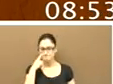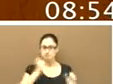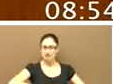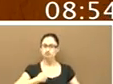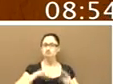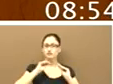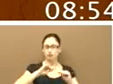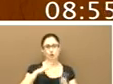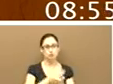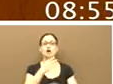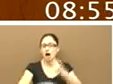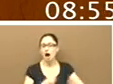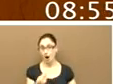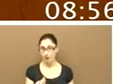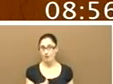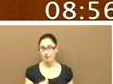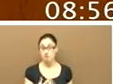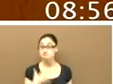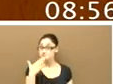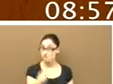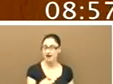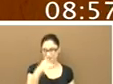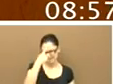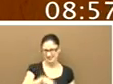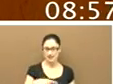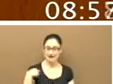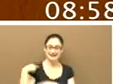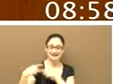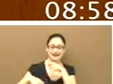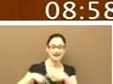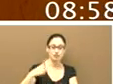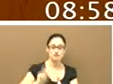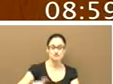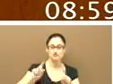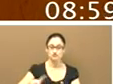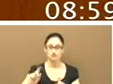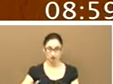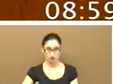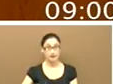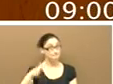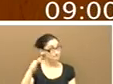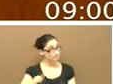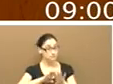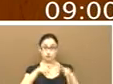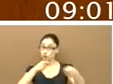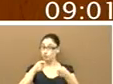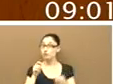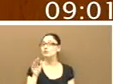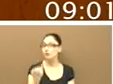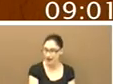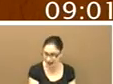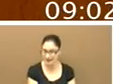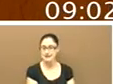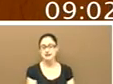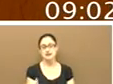que tenga en cuenta el relevo generacional el emprendimiento el comercio rural la redimensión